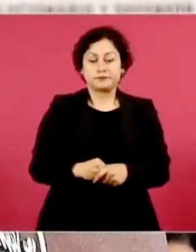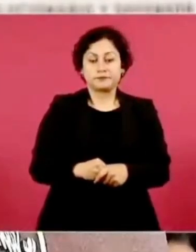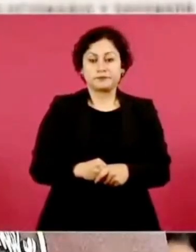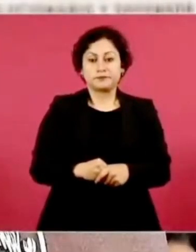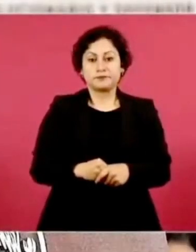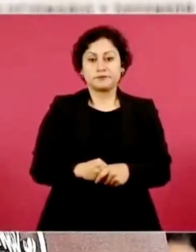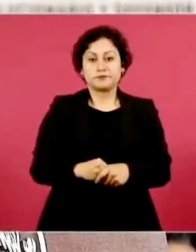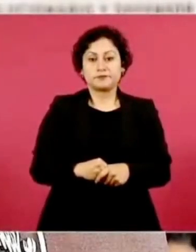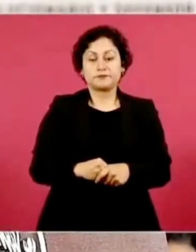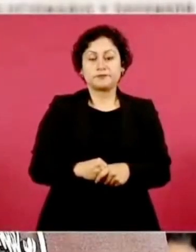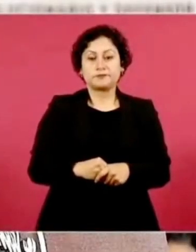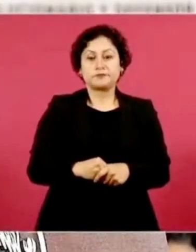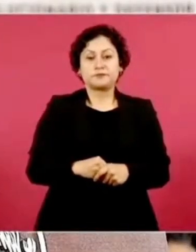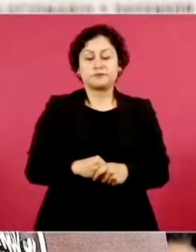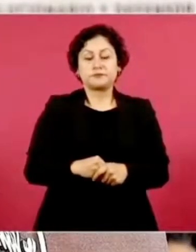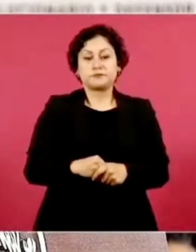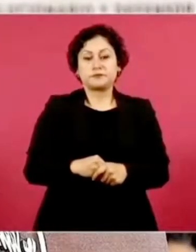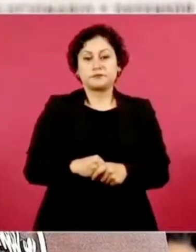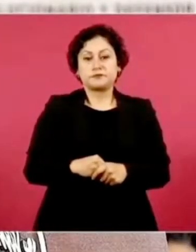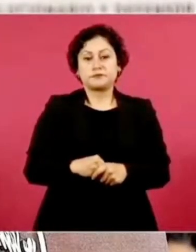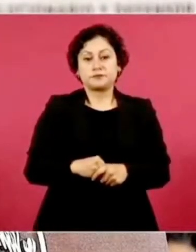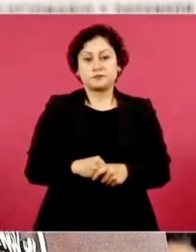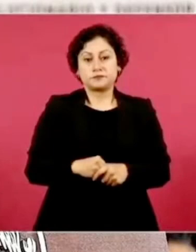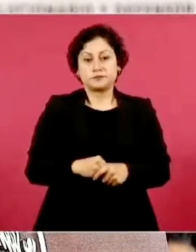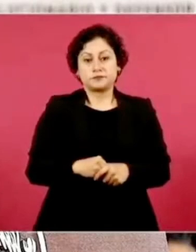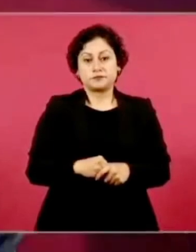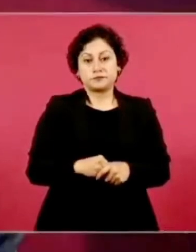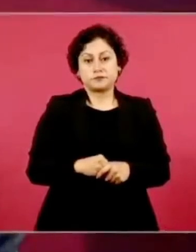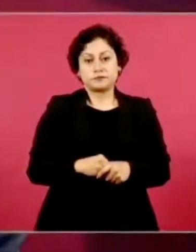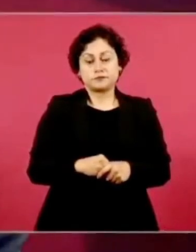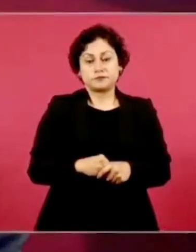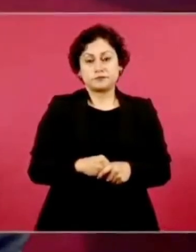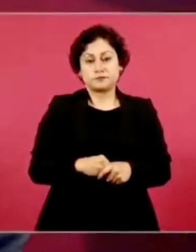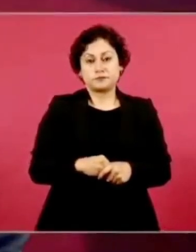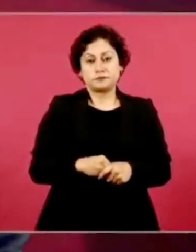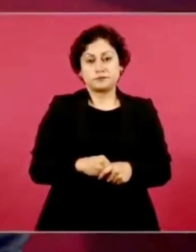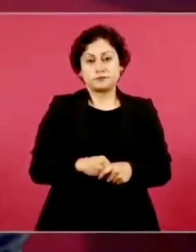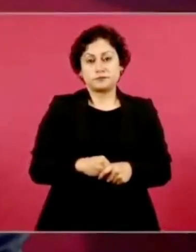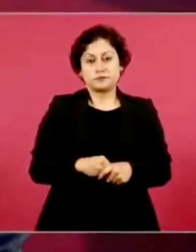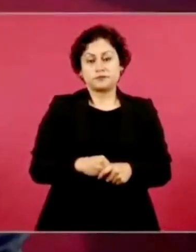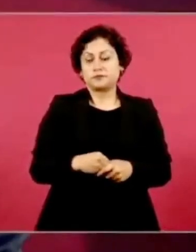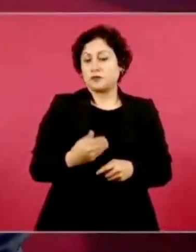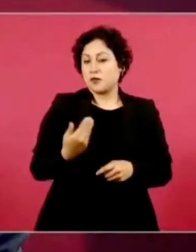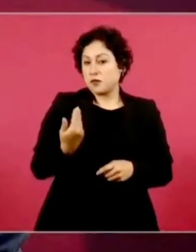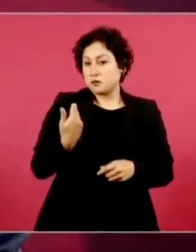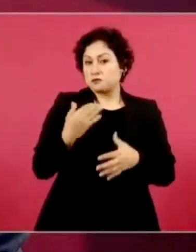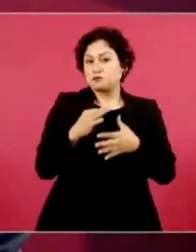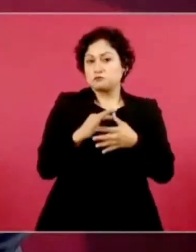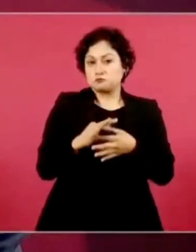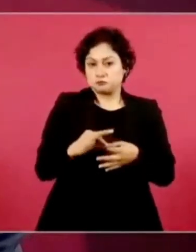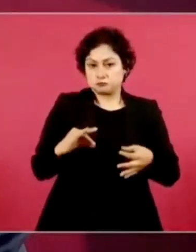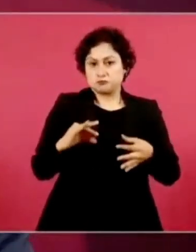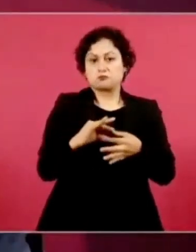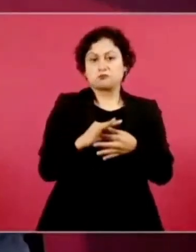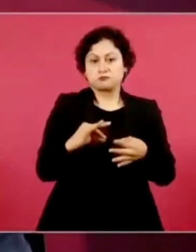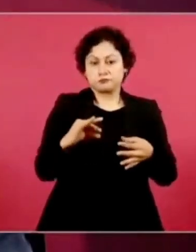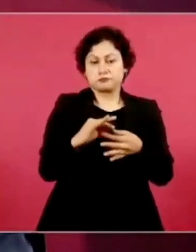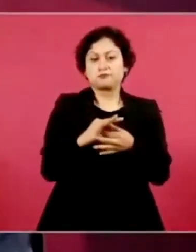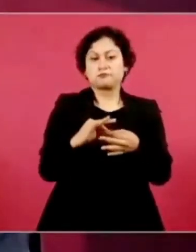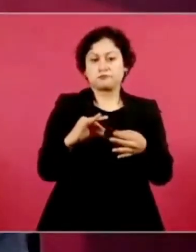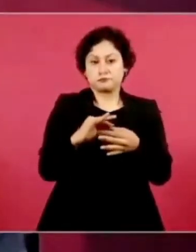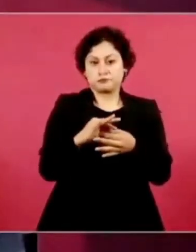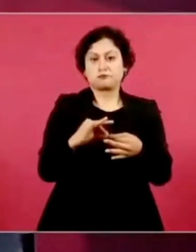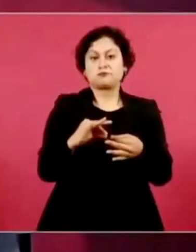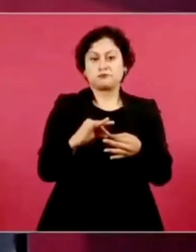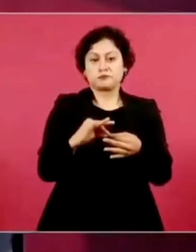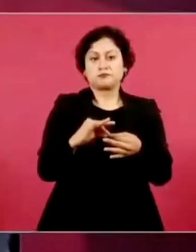Como lo señaló, y así se comenta o se transcriben los elementos de